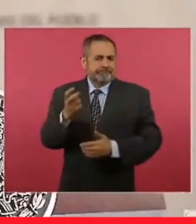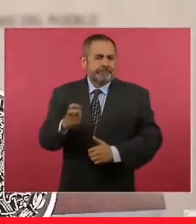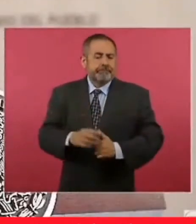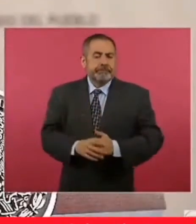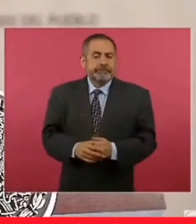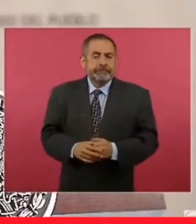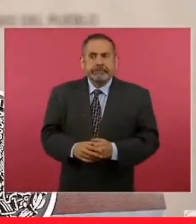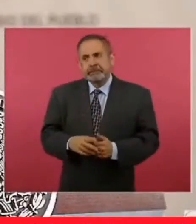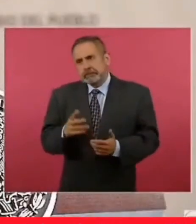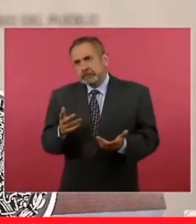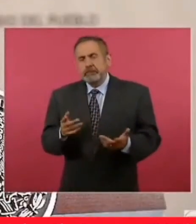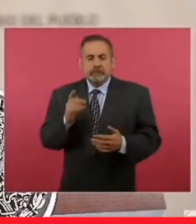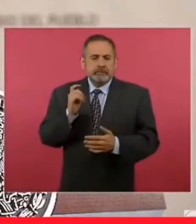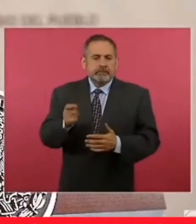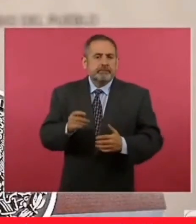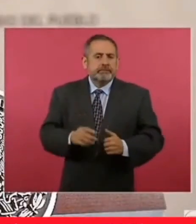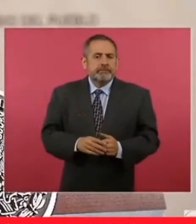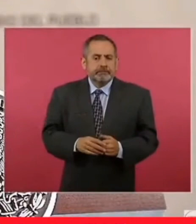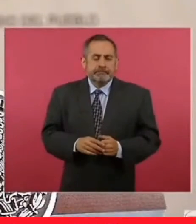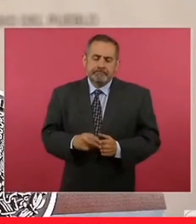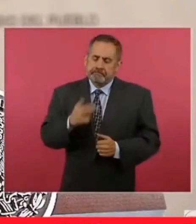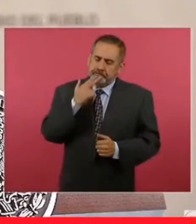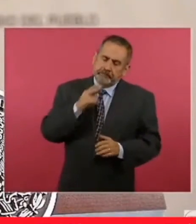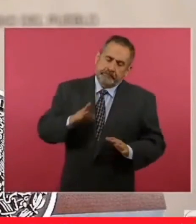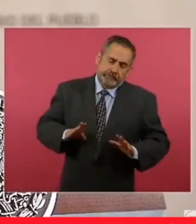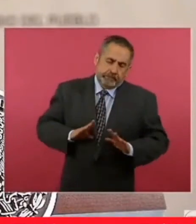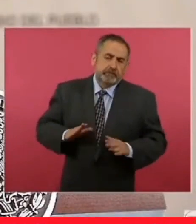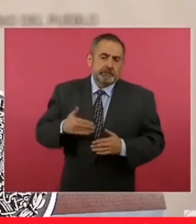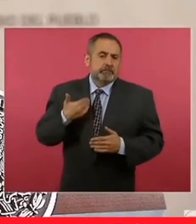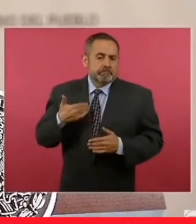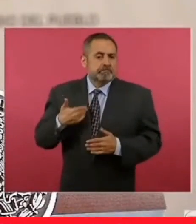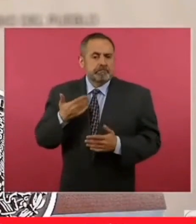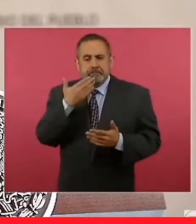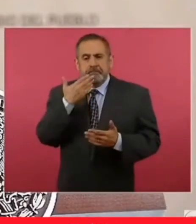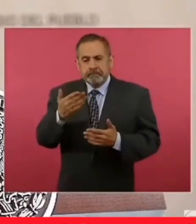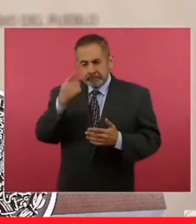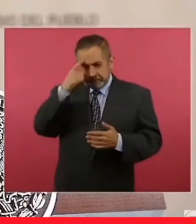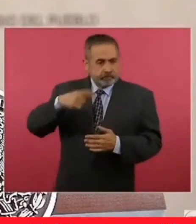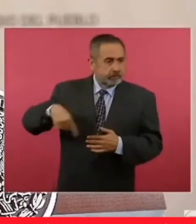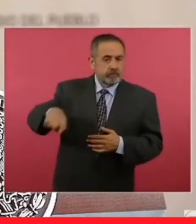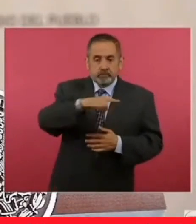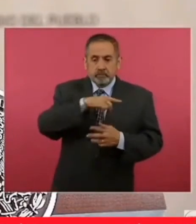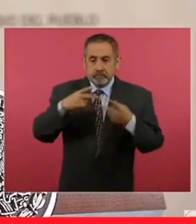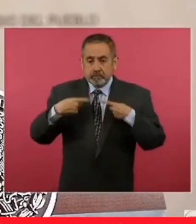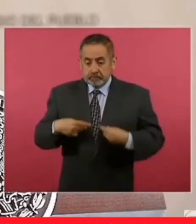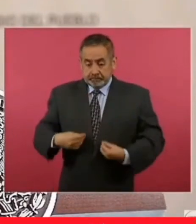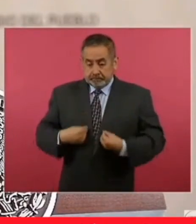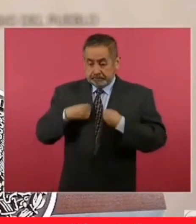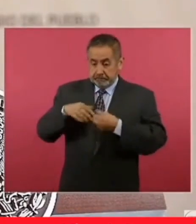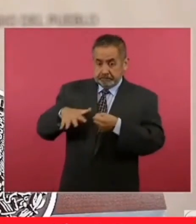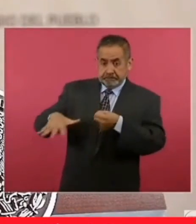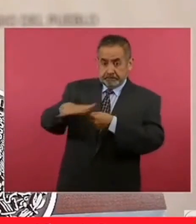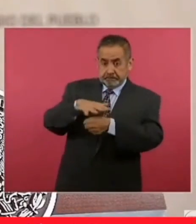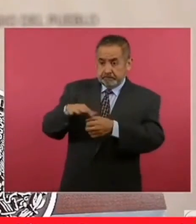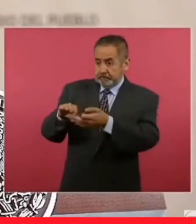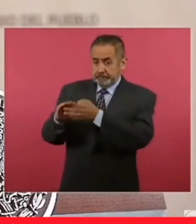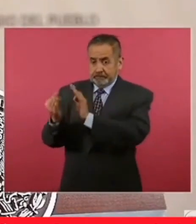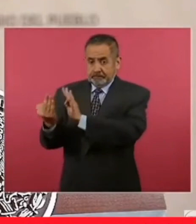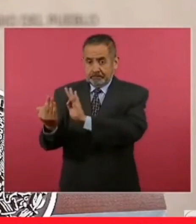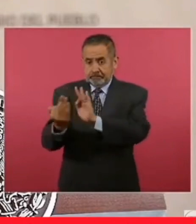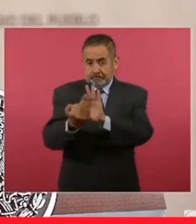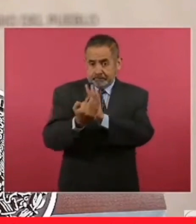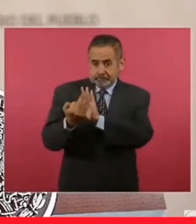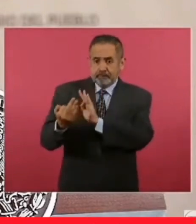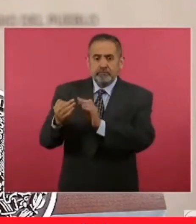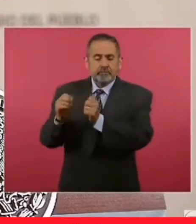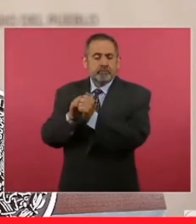Esto implica un beneficio amplio para la población que vive en los alrededores,